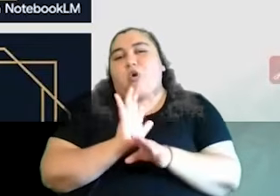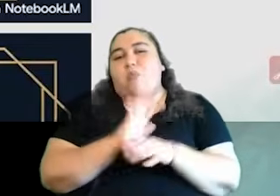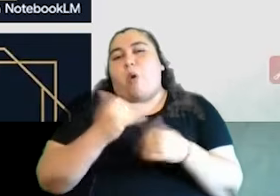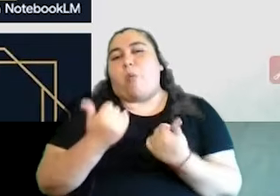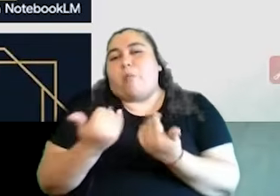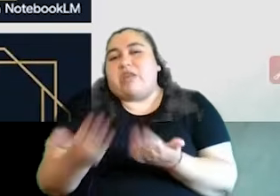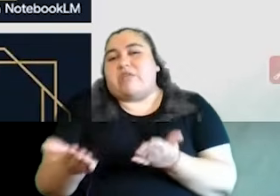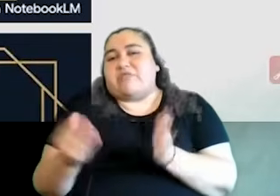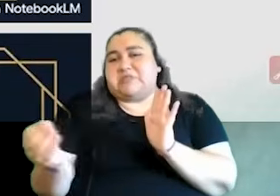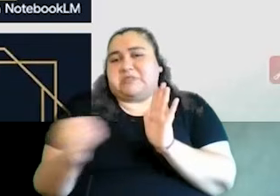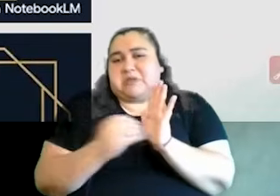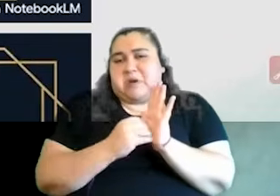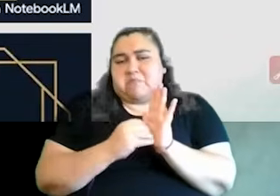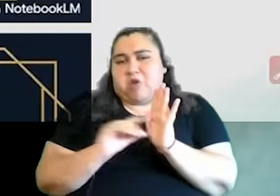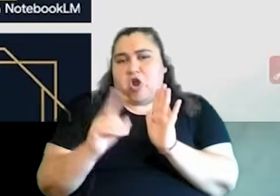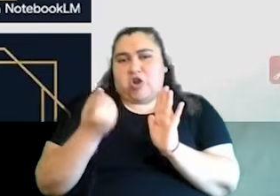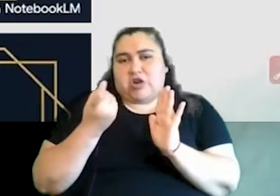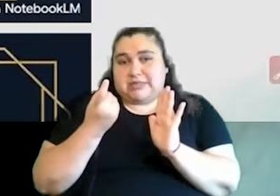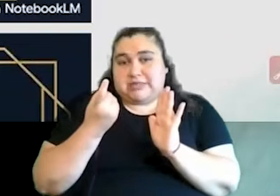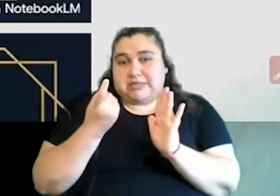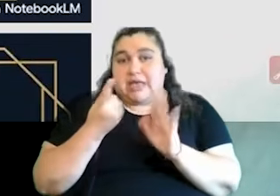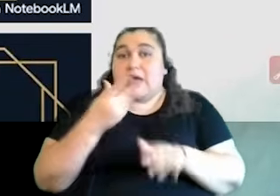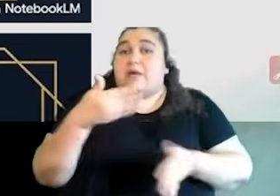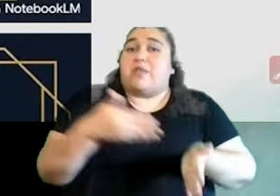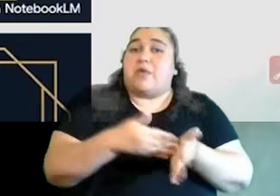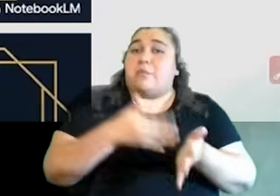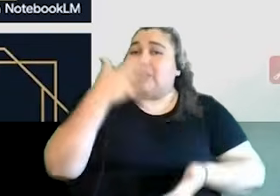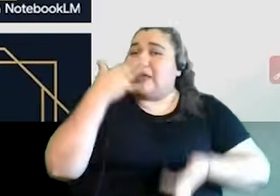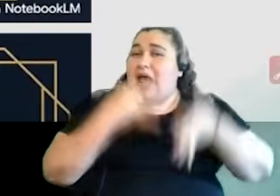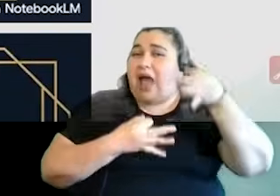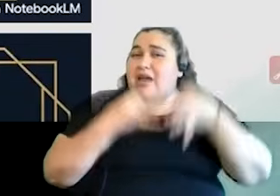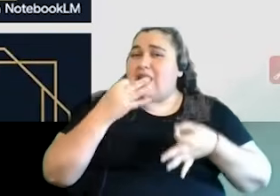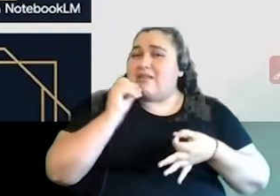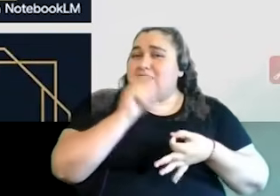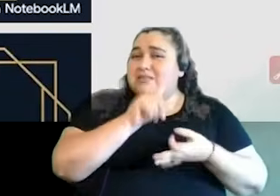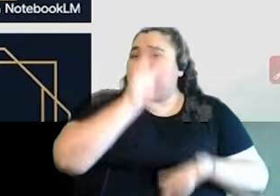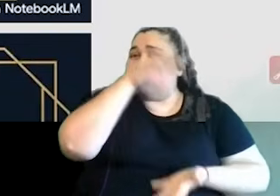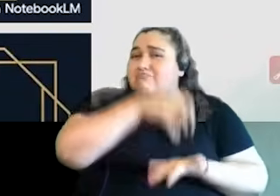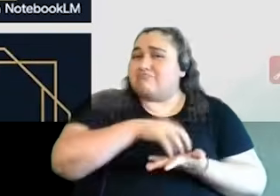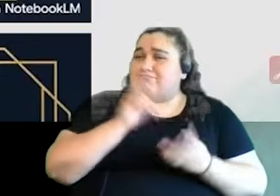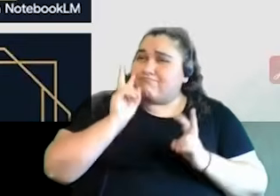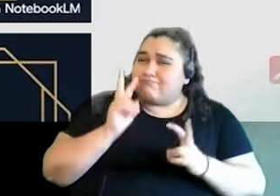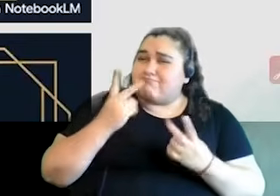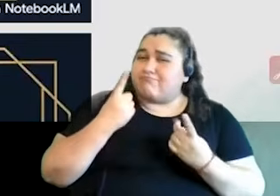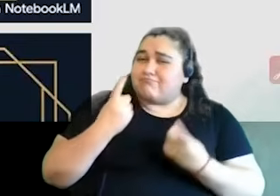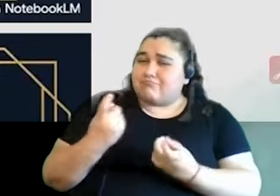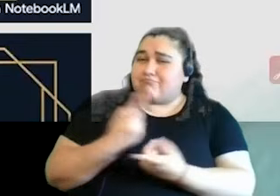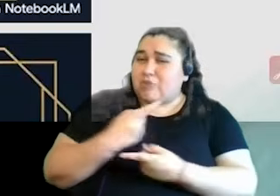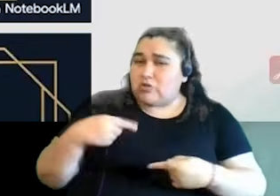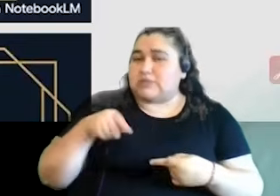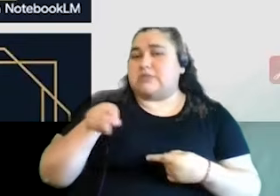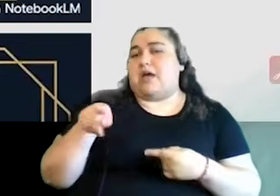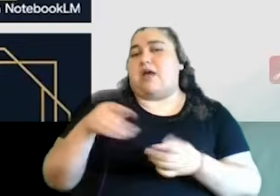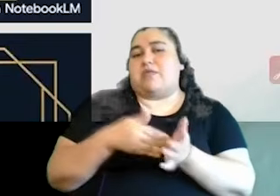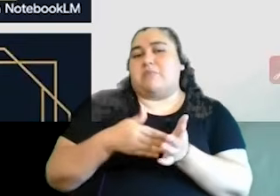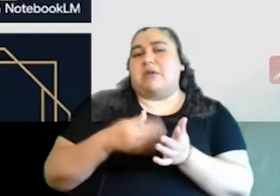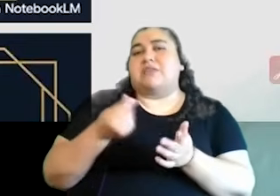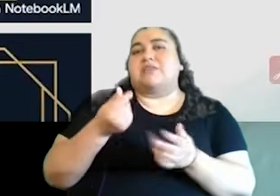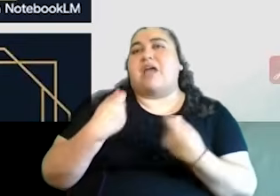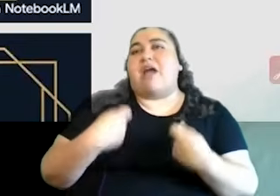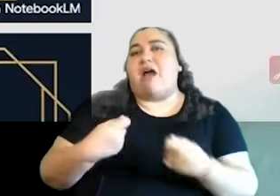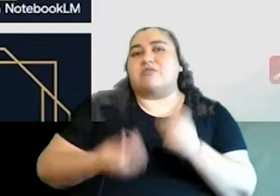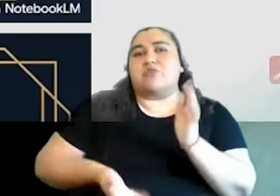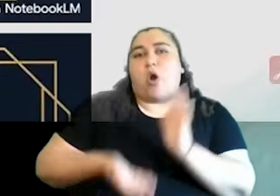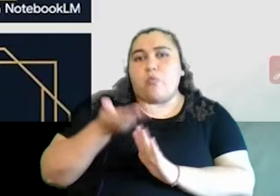a menos que el organismo considere o encuentre, localice o detecte una omisión de ingresos o un aumento de gastos que no corresponde de